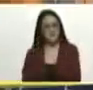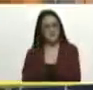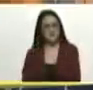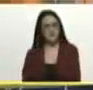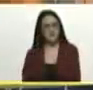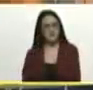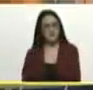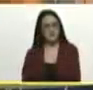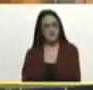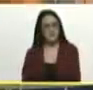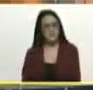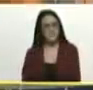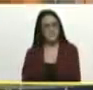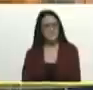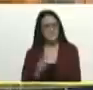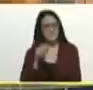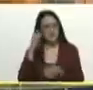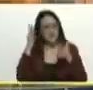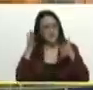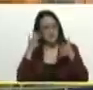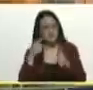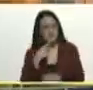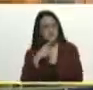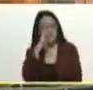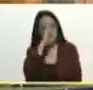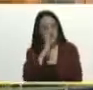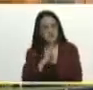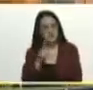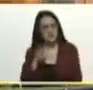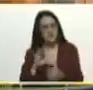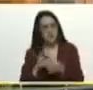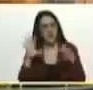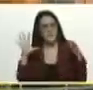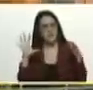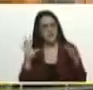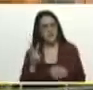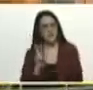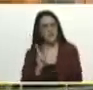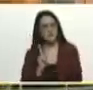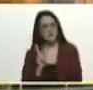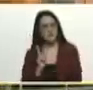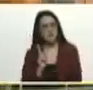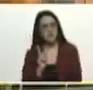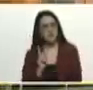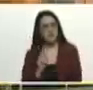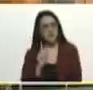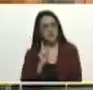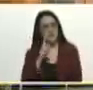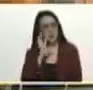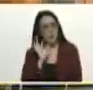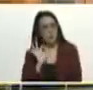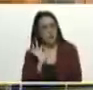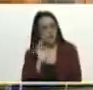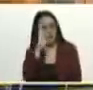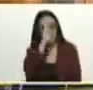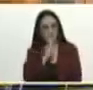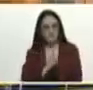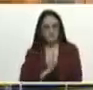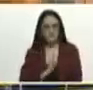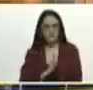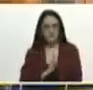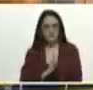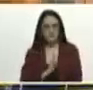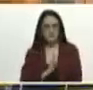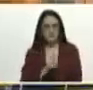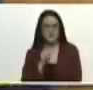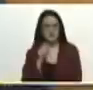lo habían orientado a decir que Brasil era su enemigo y que Venezuela tenía que tener cuidado con Brasil. Esa era